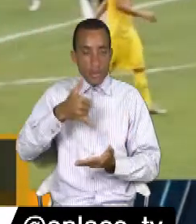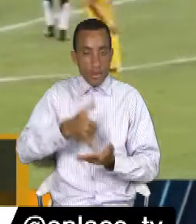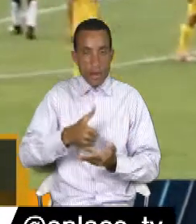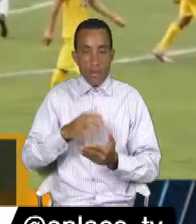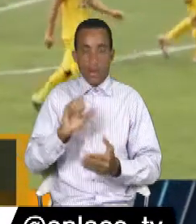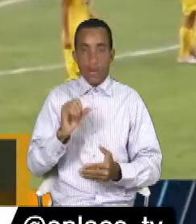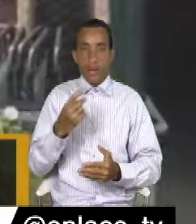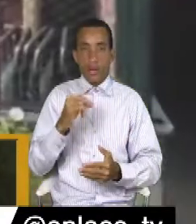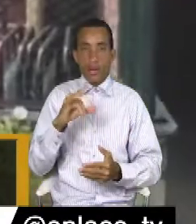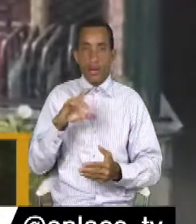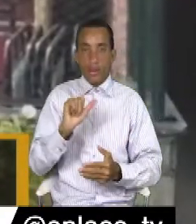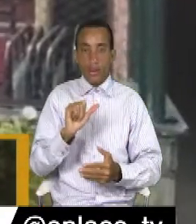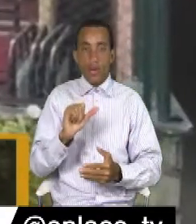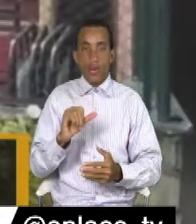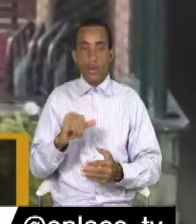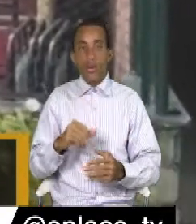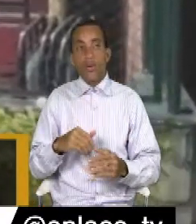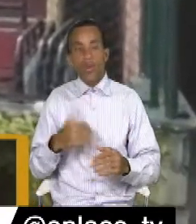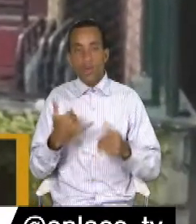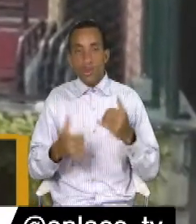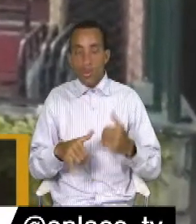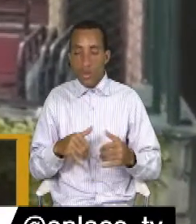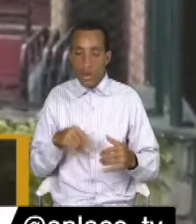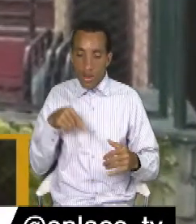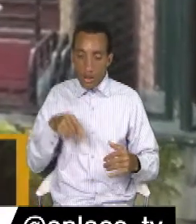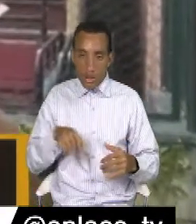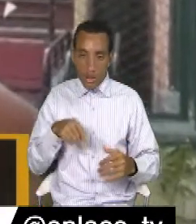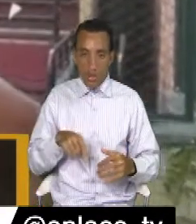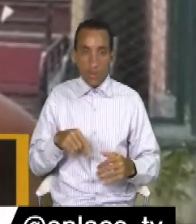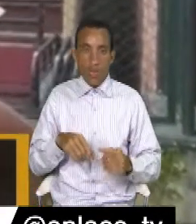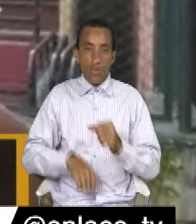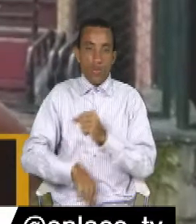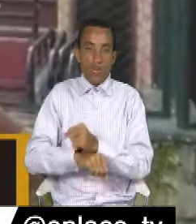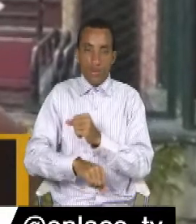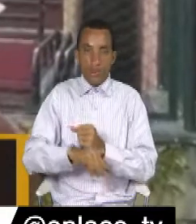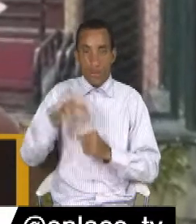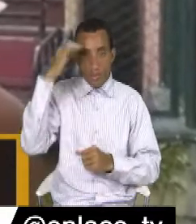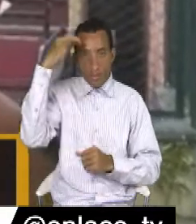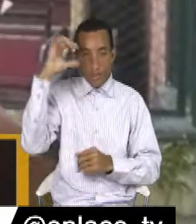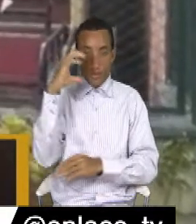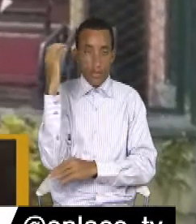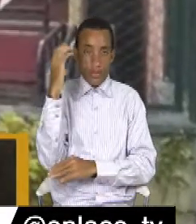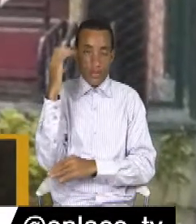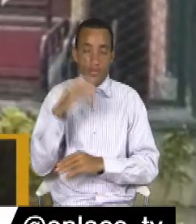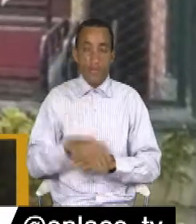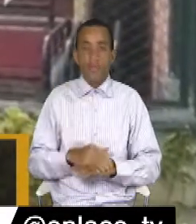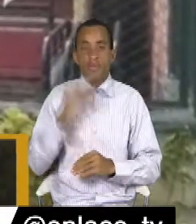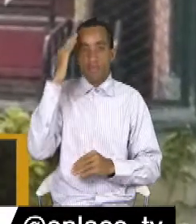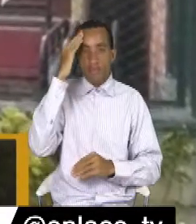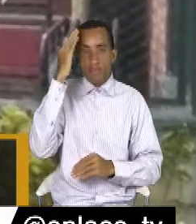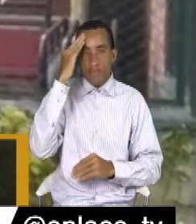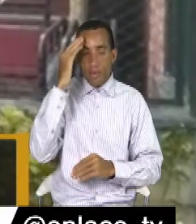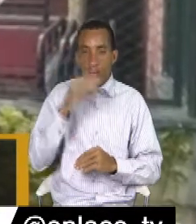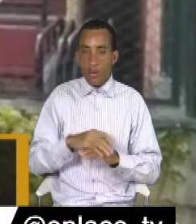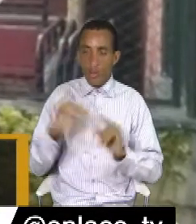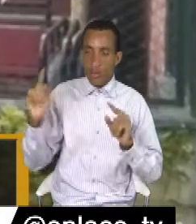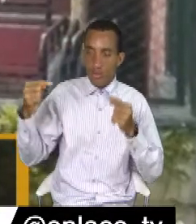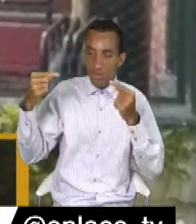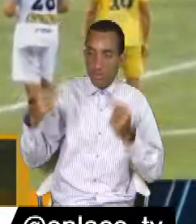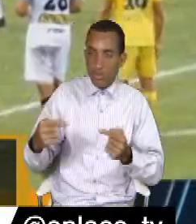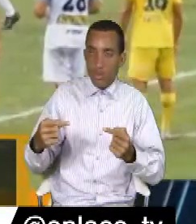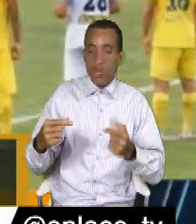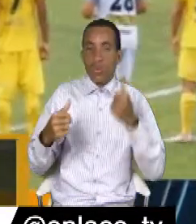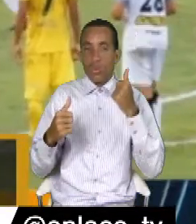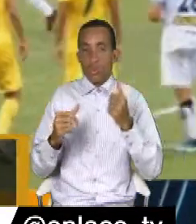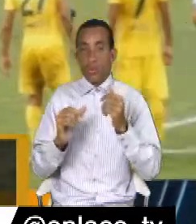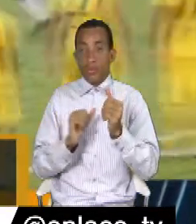colombiano. Sí, pienso que el equipo ratificó el buen momento que venía pasando en Copa y bueno, por eso se da la